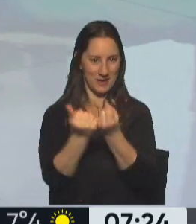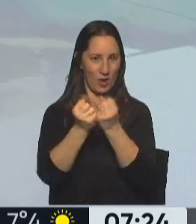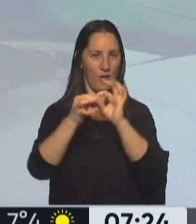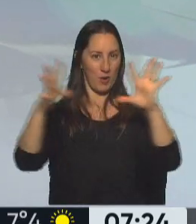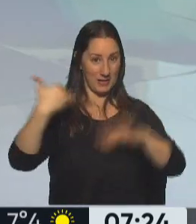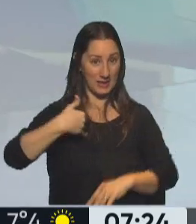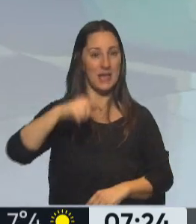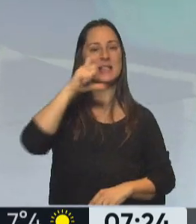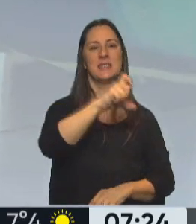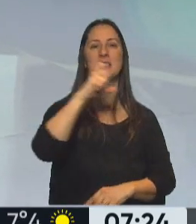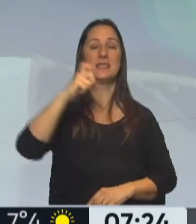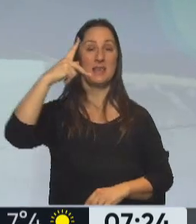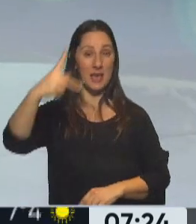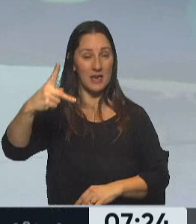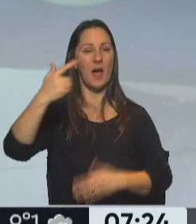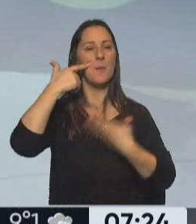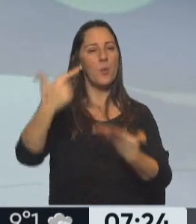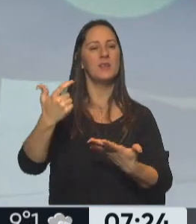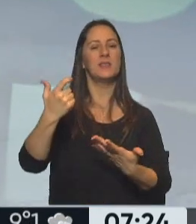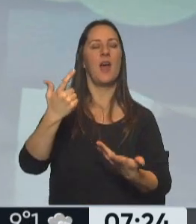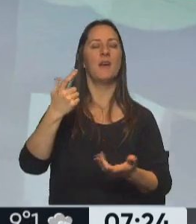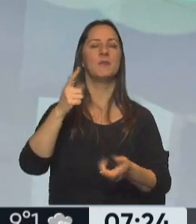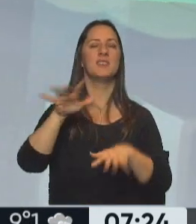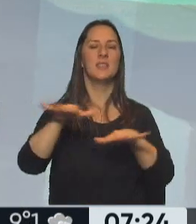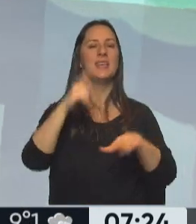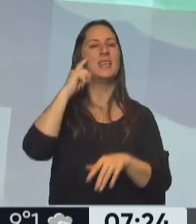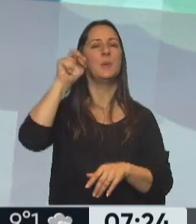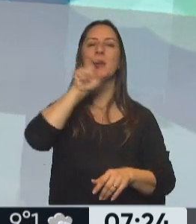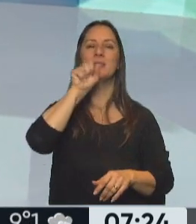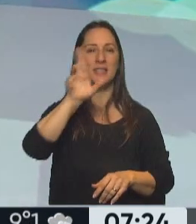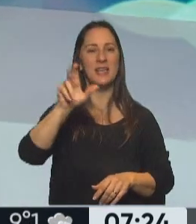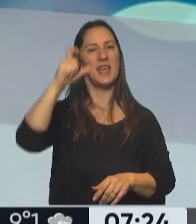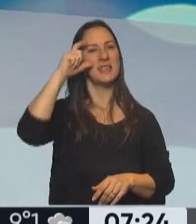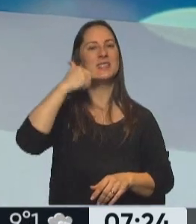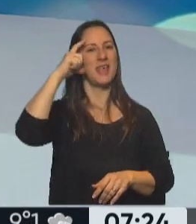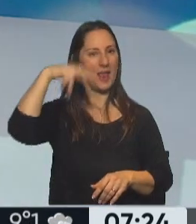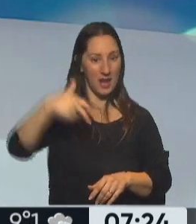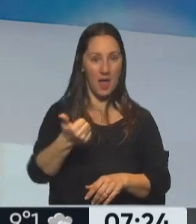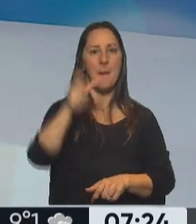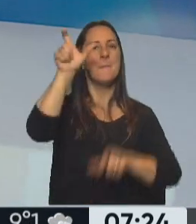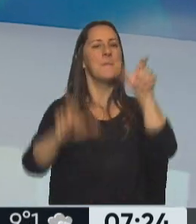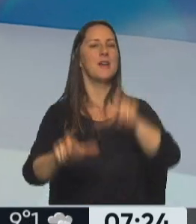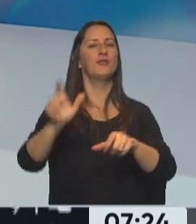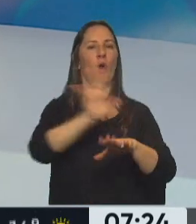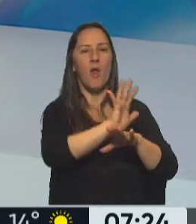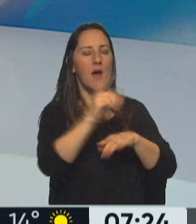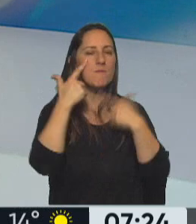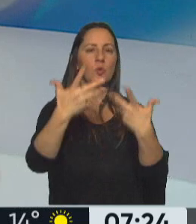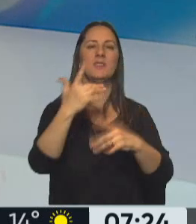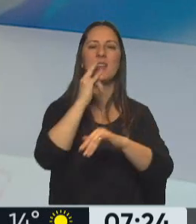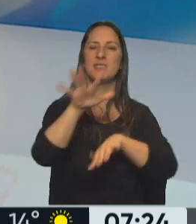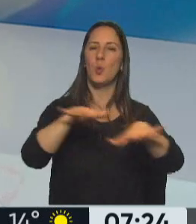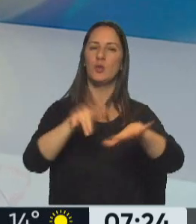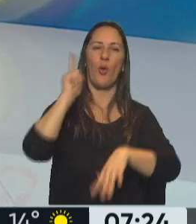el CCK está presentando Invertir la Escena, una muestra que tiene como protagonistas artistas que realizaron acciones de denuncia